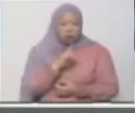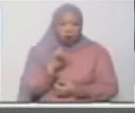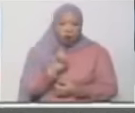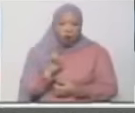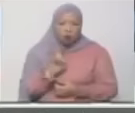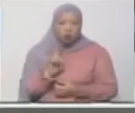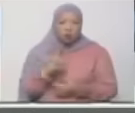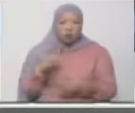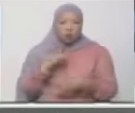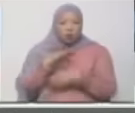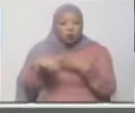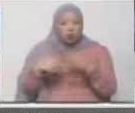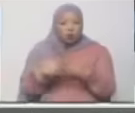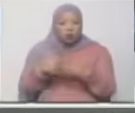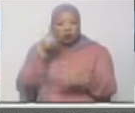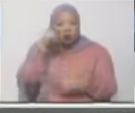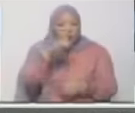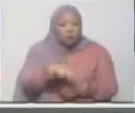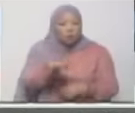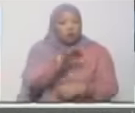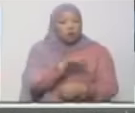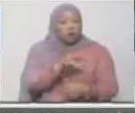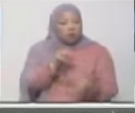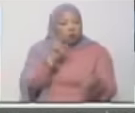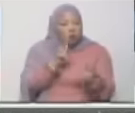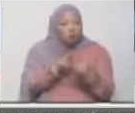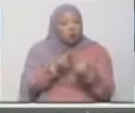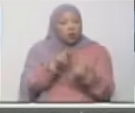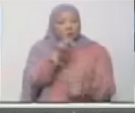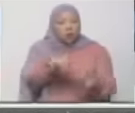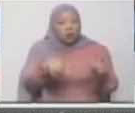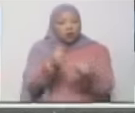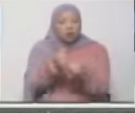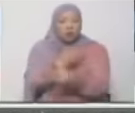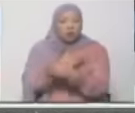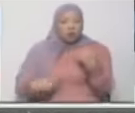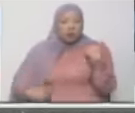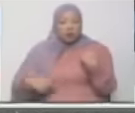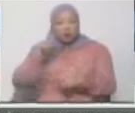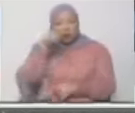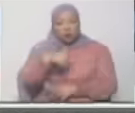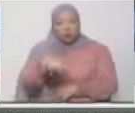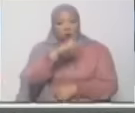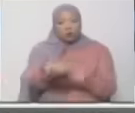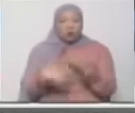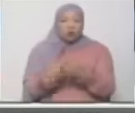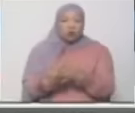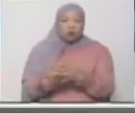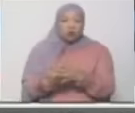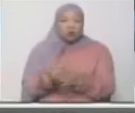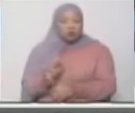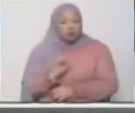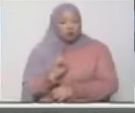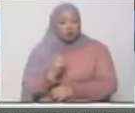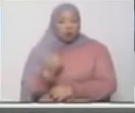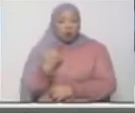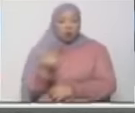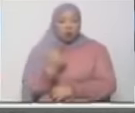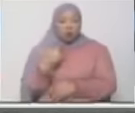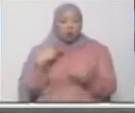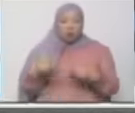soy un ser pueblo, yo soy presidente pueblo, así que cuando digo soy, no estoy hablando de un ser